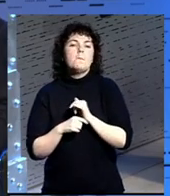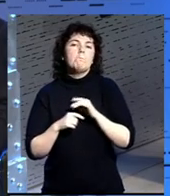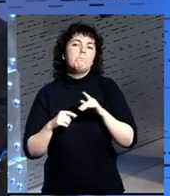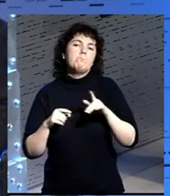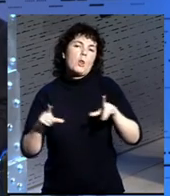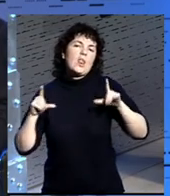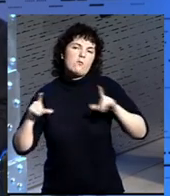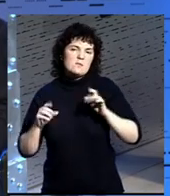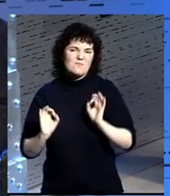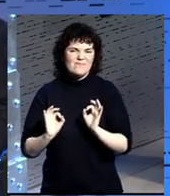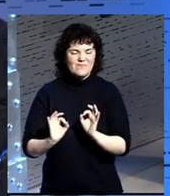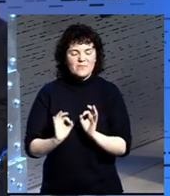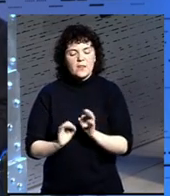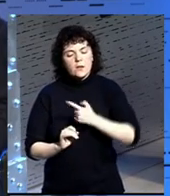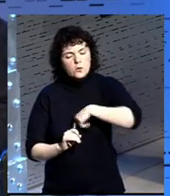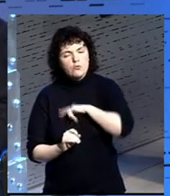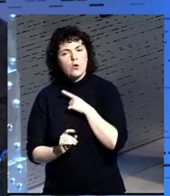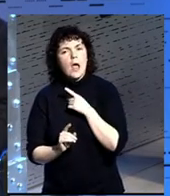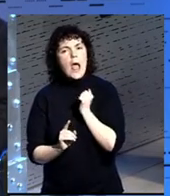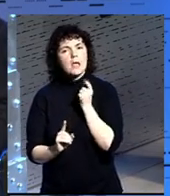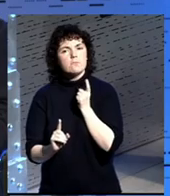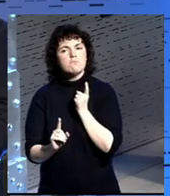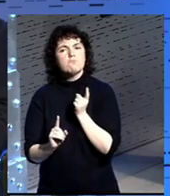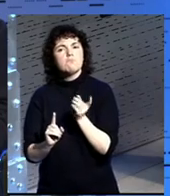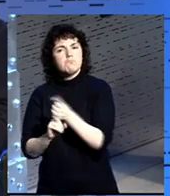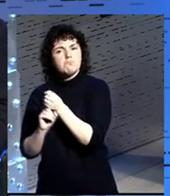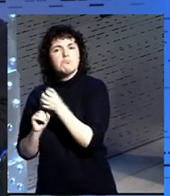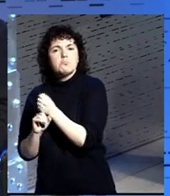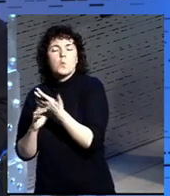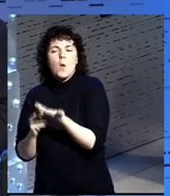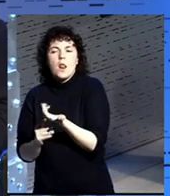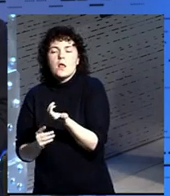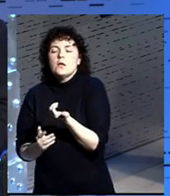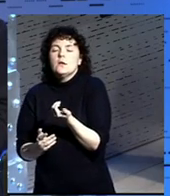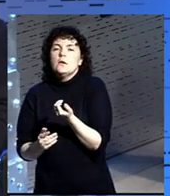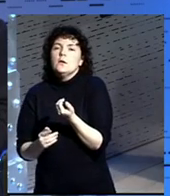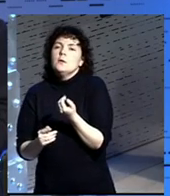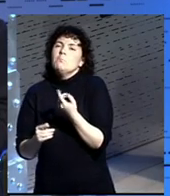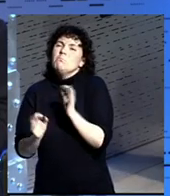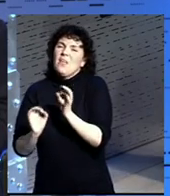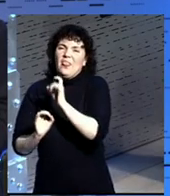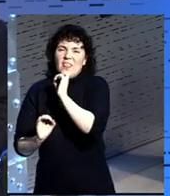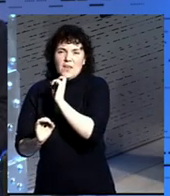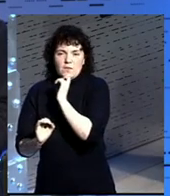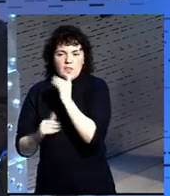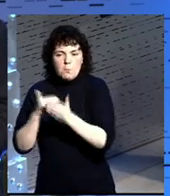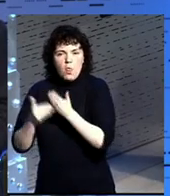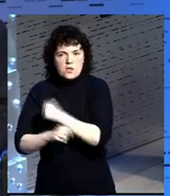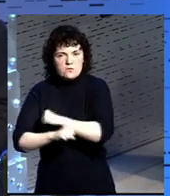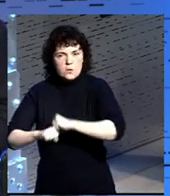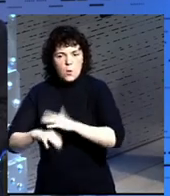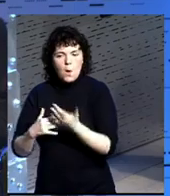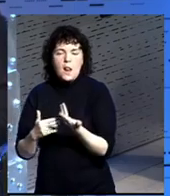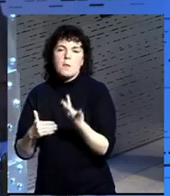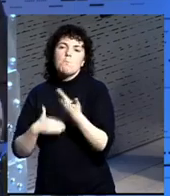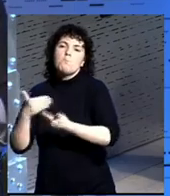protagonismo, nos hemos encontrado cada vez más con que una de las piezas más difíciles de todo el proceso de integración tiene que ver con el proceso de instrucción de